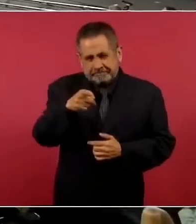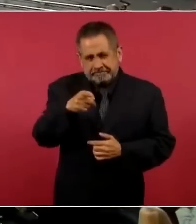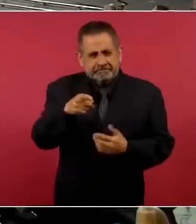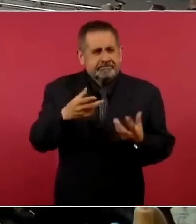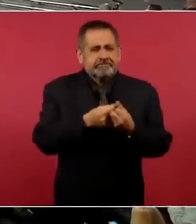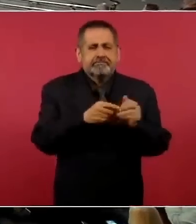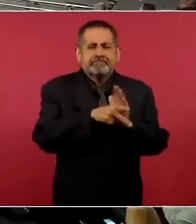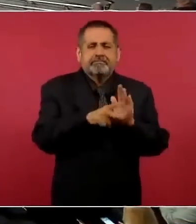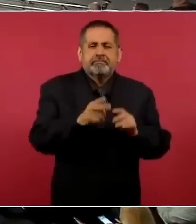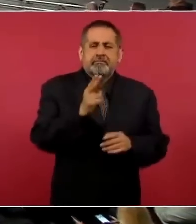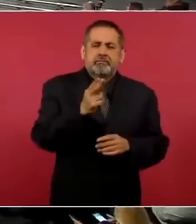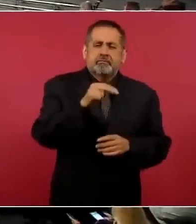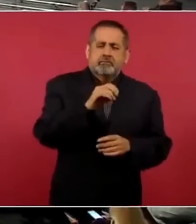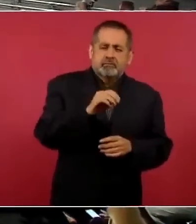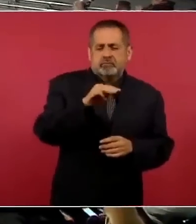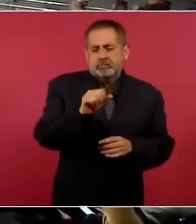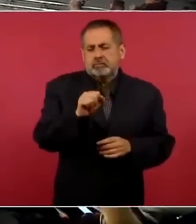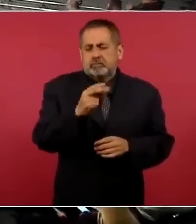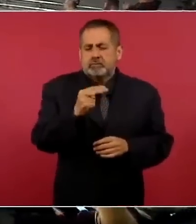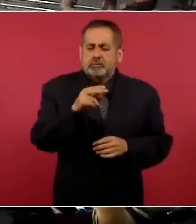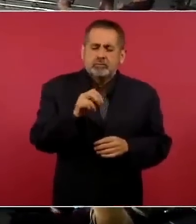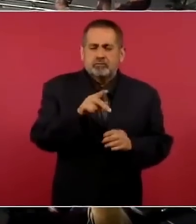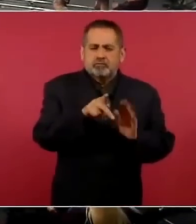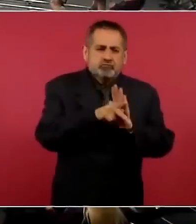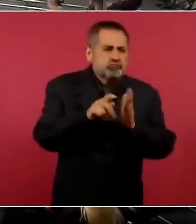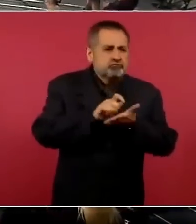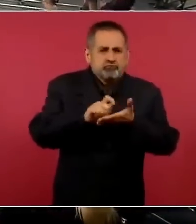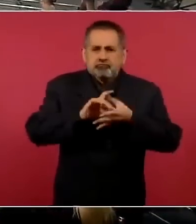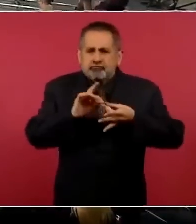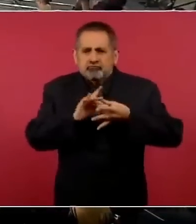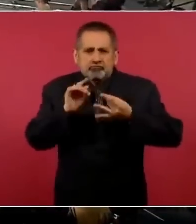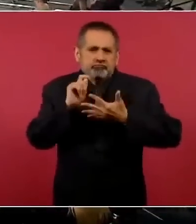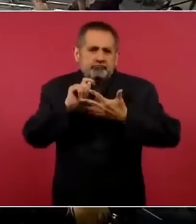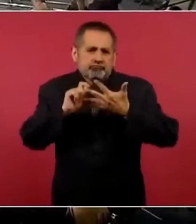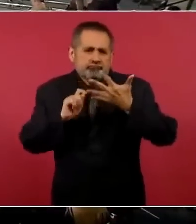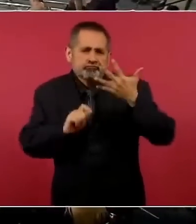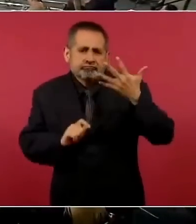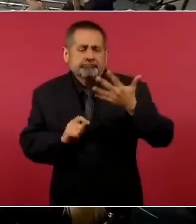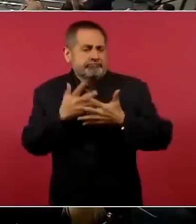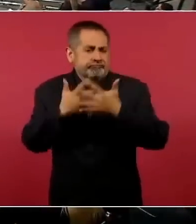1+1, que para la crónica era genial.